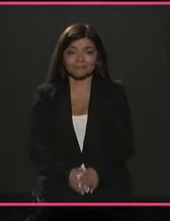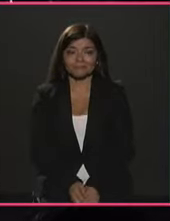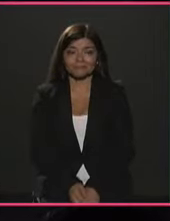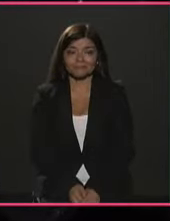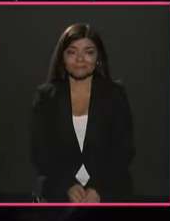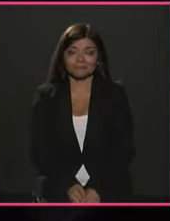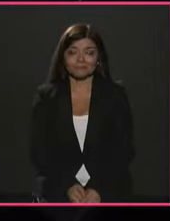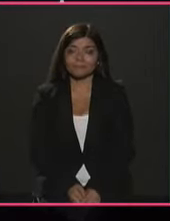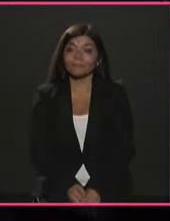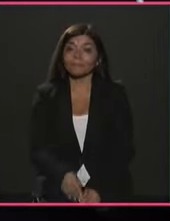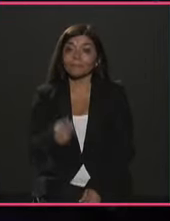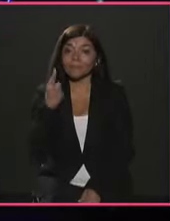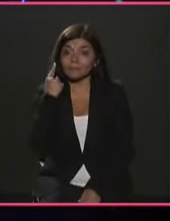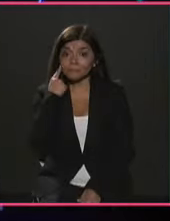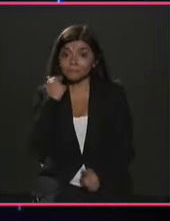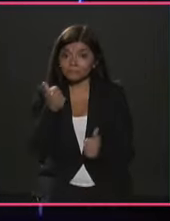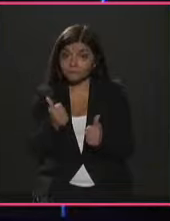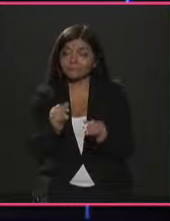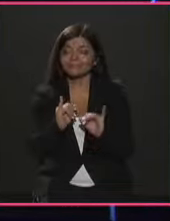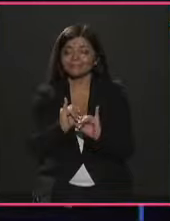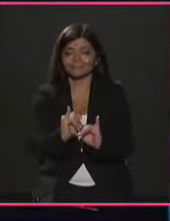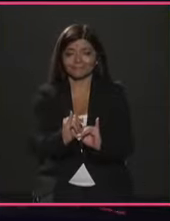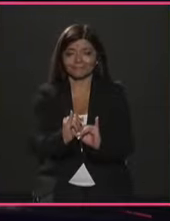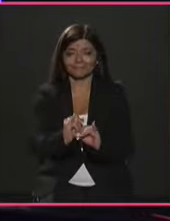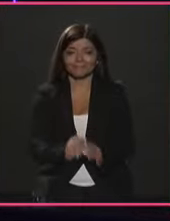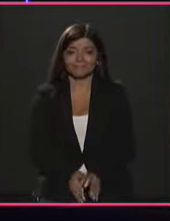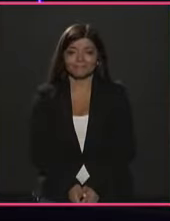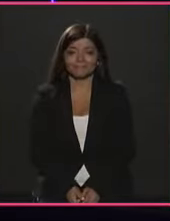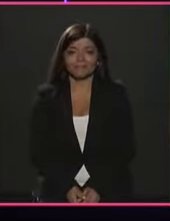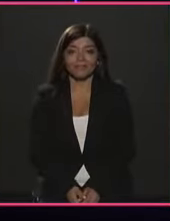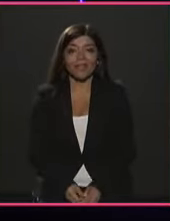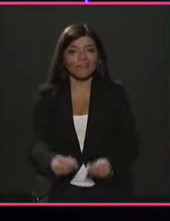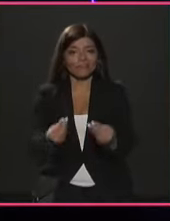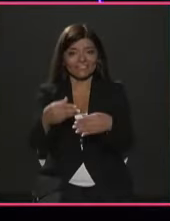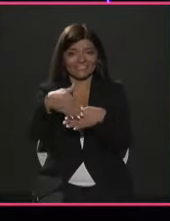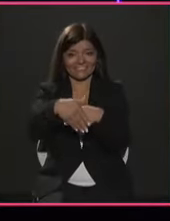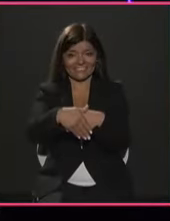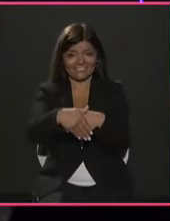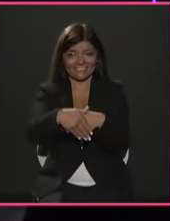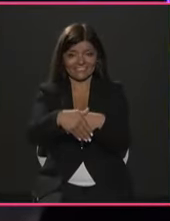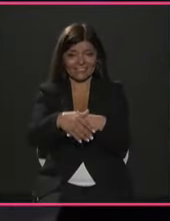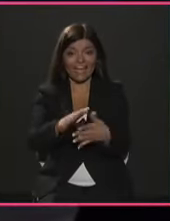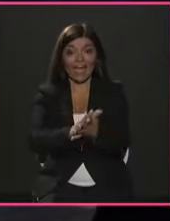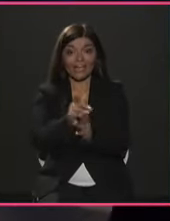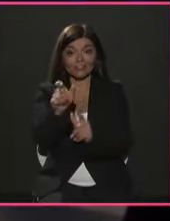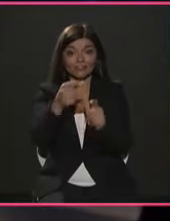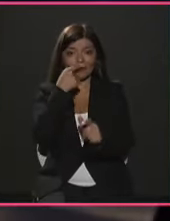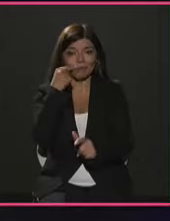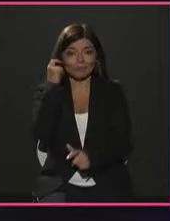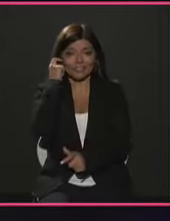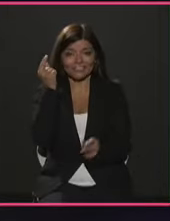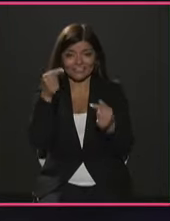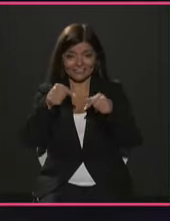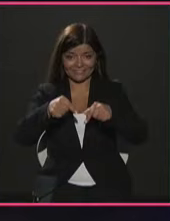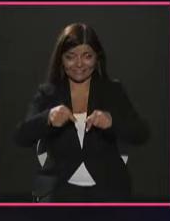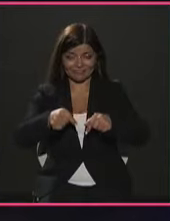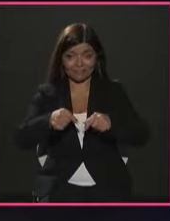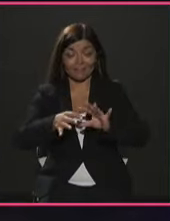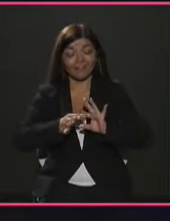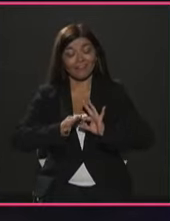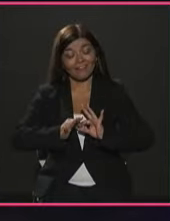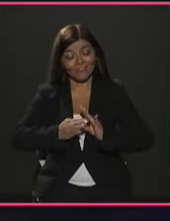Gracias se escucha Sí muy buenas tardes Eh a todos y todas eh